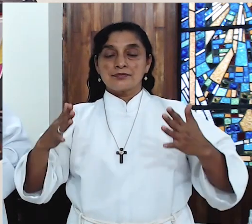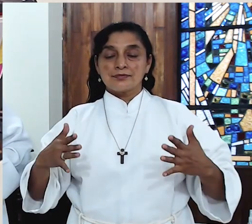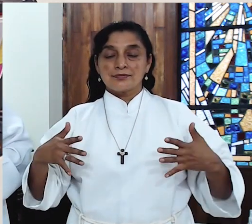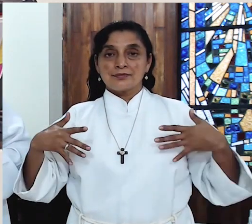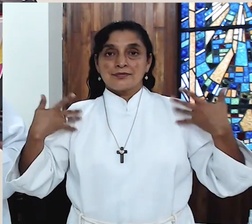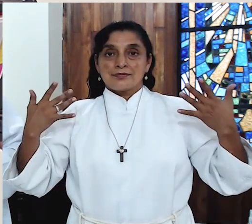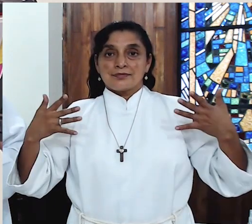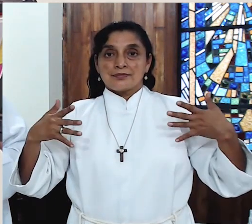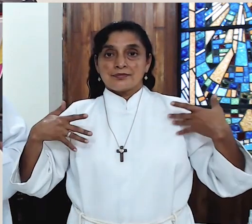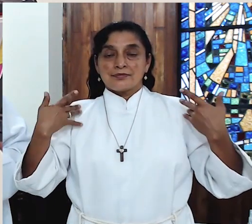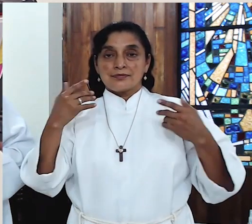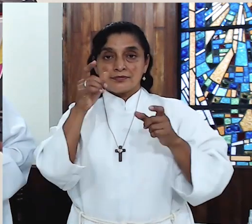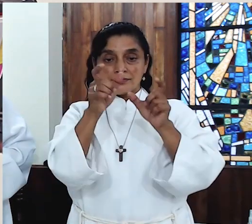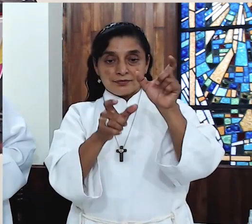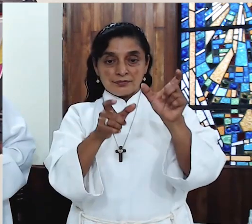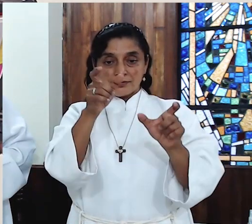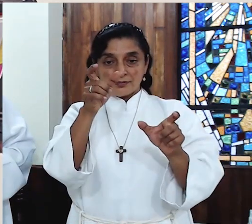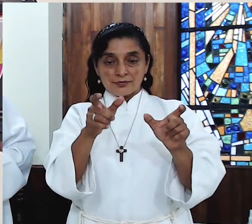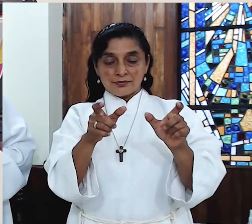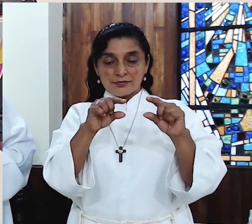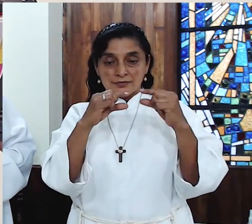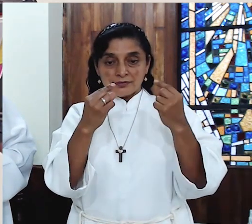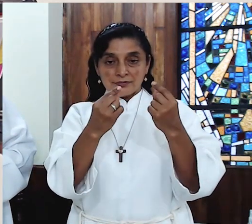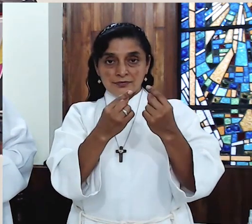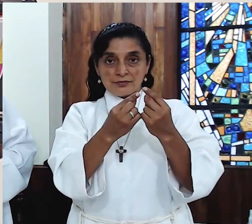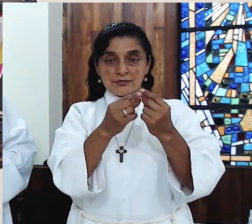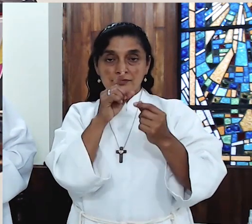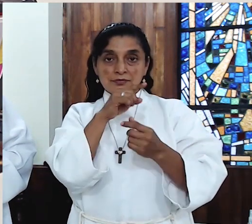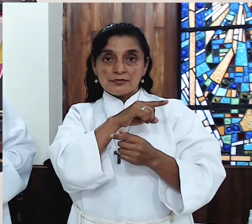Dichoso el pueblo